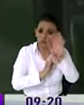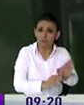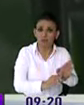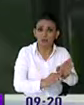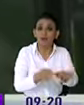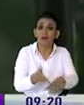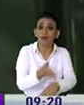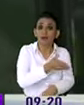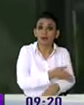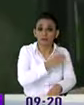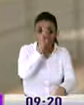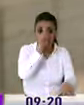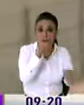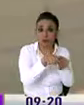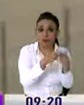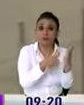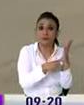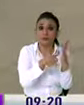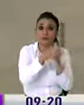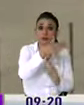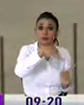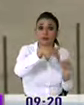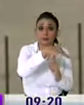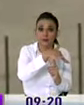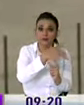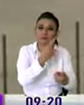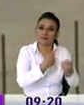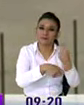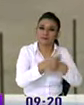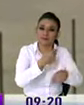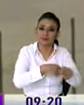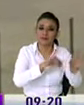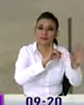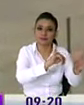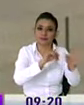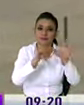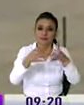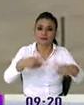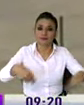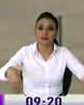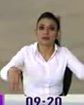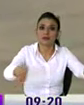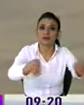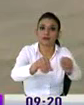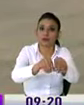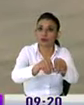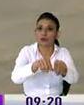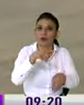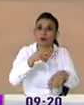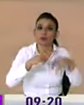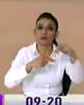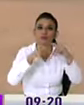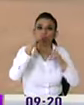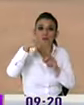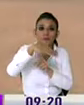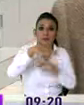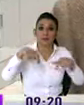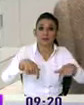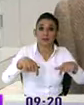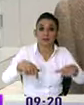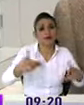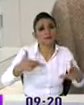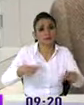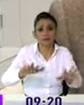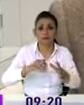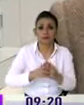un mutuo acuerdo entre el Ministerio de Ambiente por la venta de los 66 lotes de terreno donde se construyó el Parque Samanes. Lo único